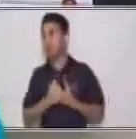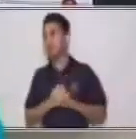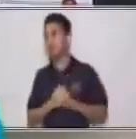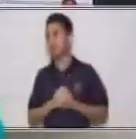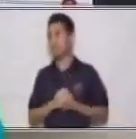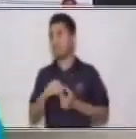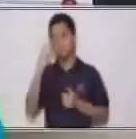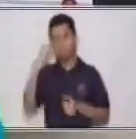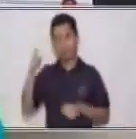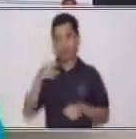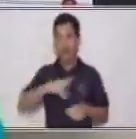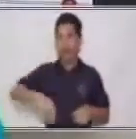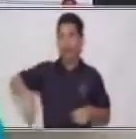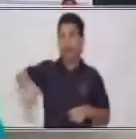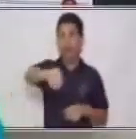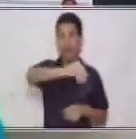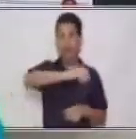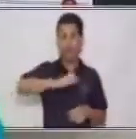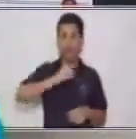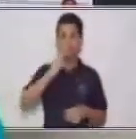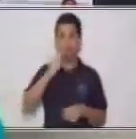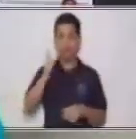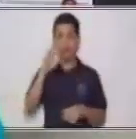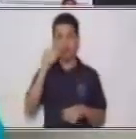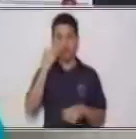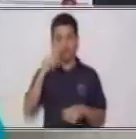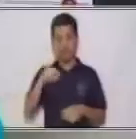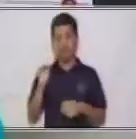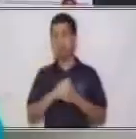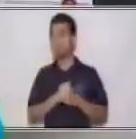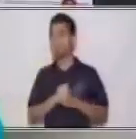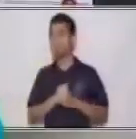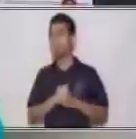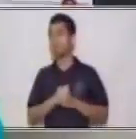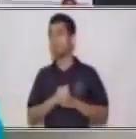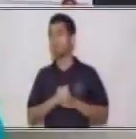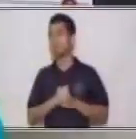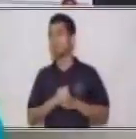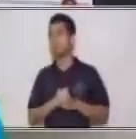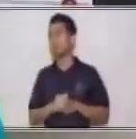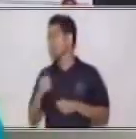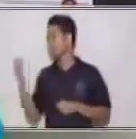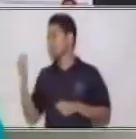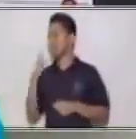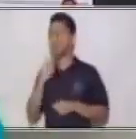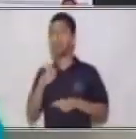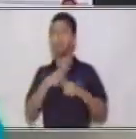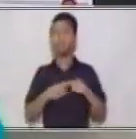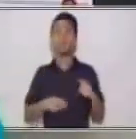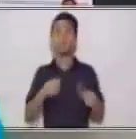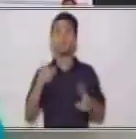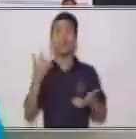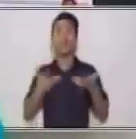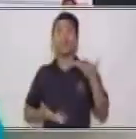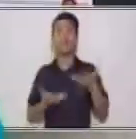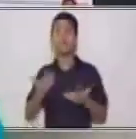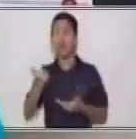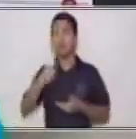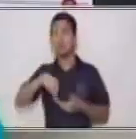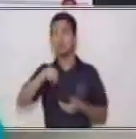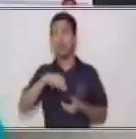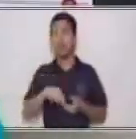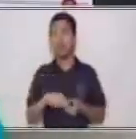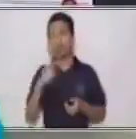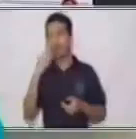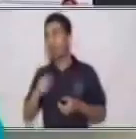de harina. Ahora, si aquí dice media libra de azúcar, ¿cuánto necesitamos para